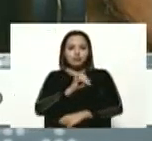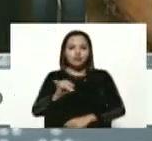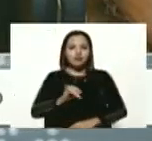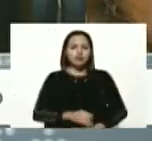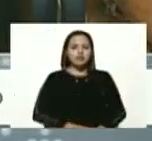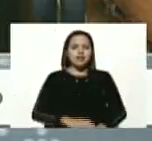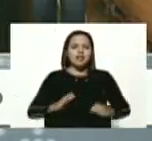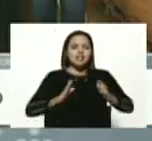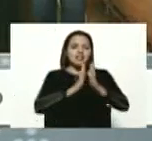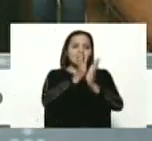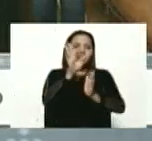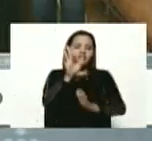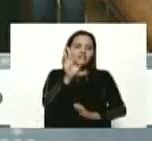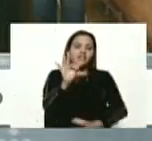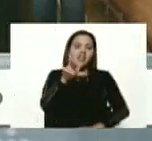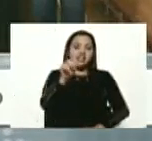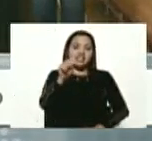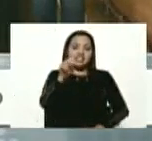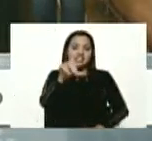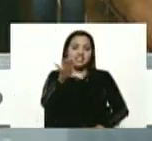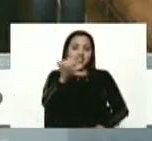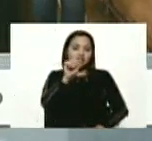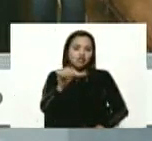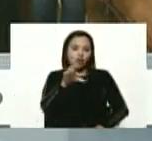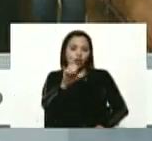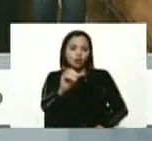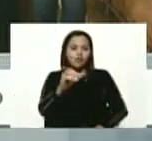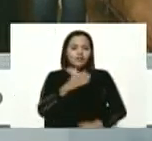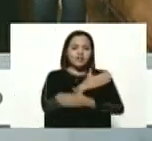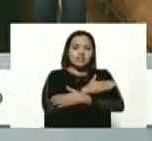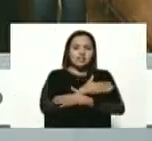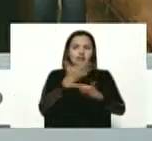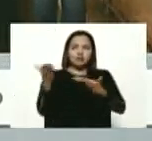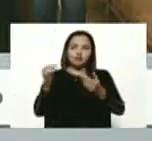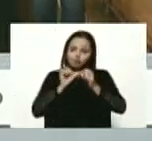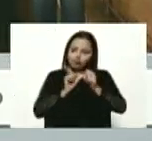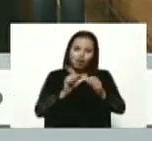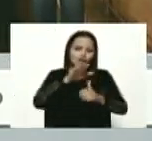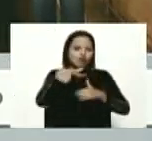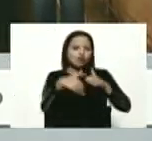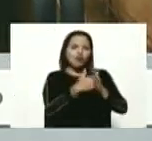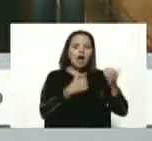San Francisco. Los felicito, continúen allí, todo el apoyo.